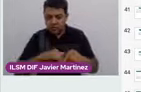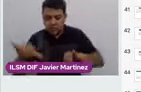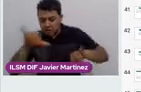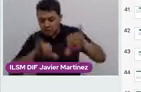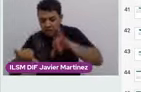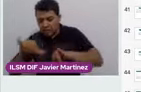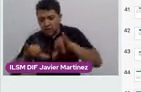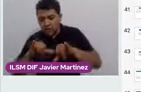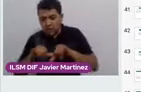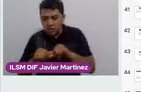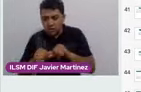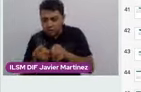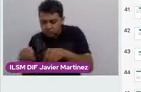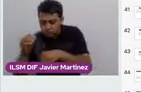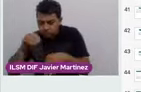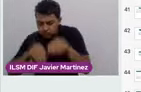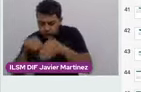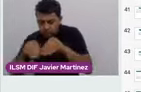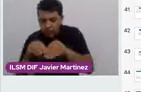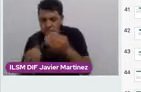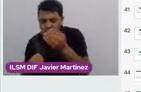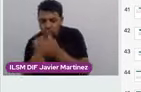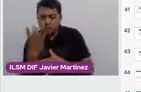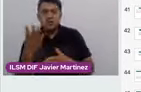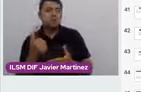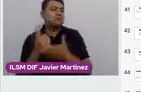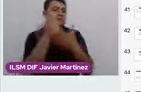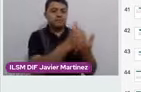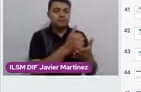farmacéuticas. Y pues también